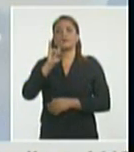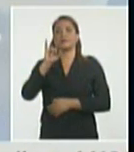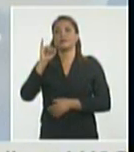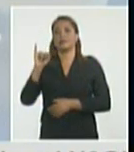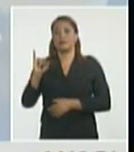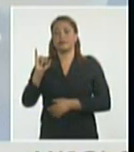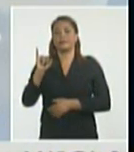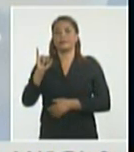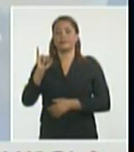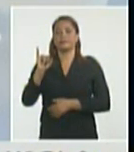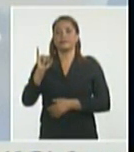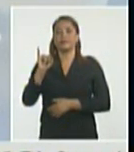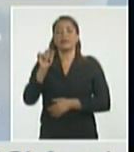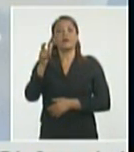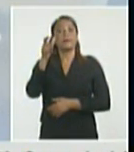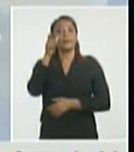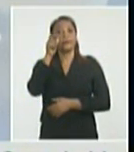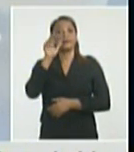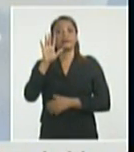18.696, en vigilancia